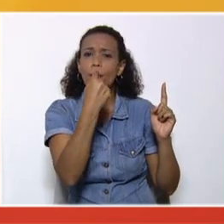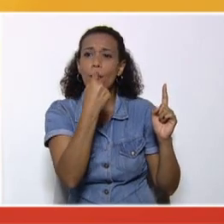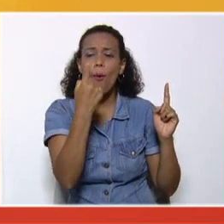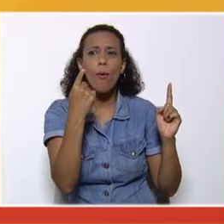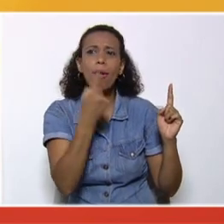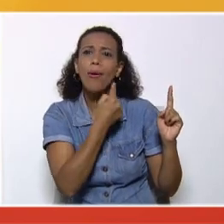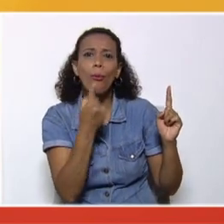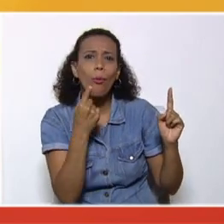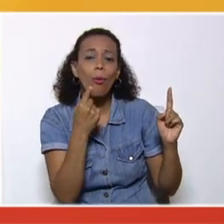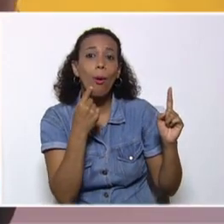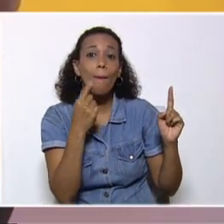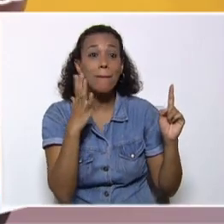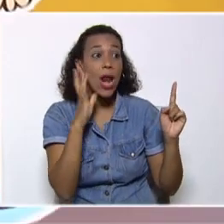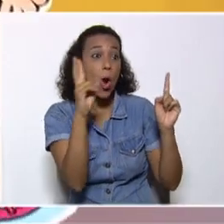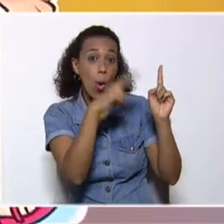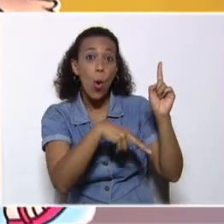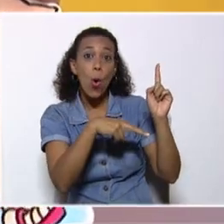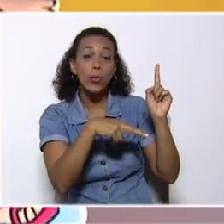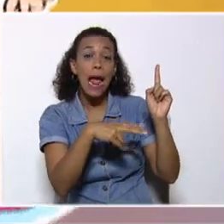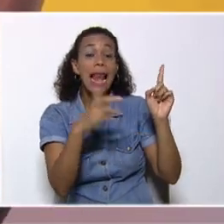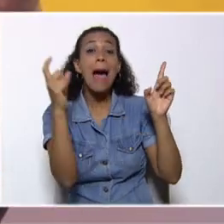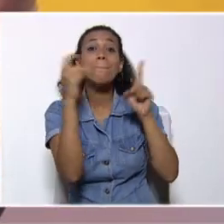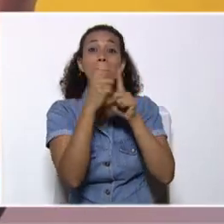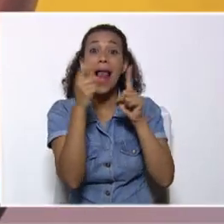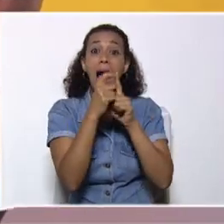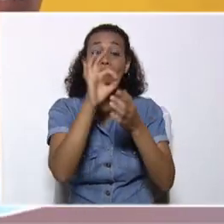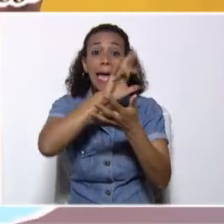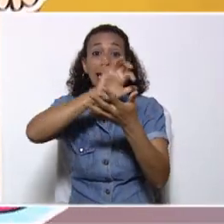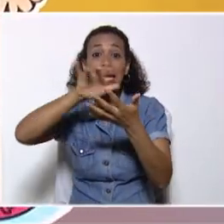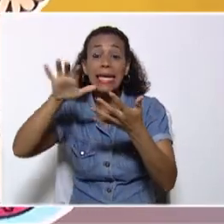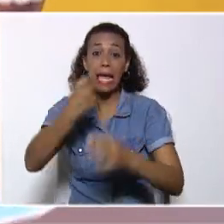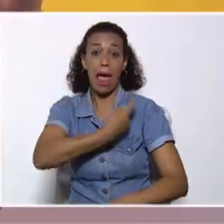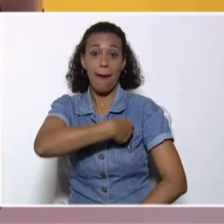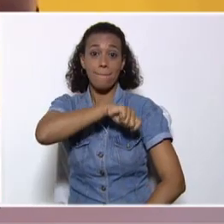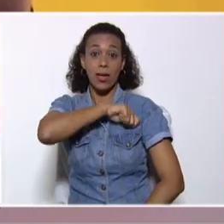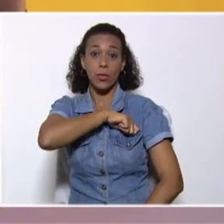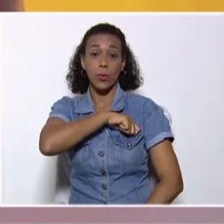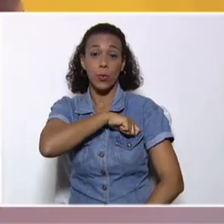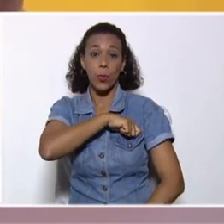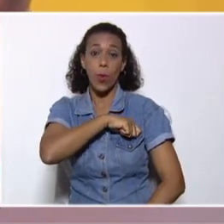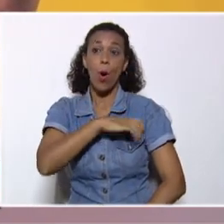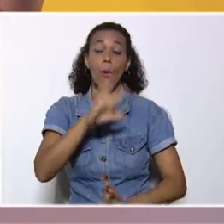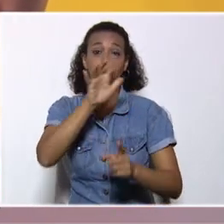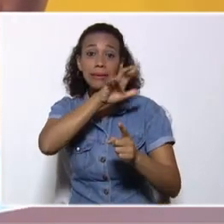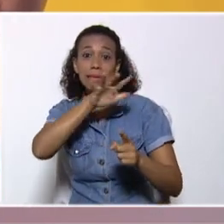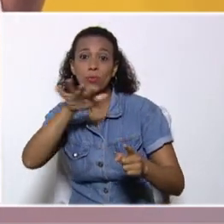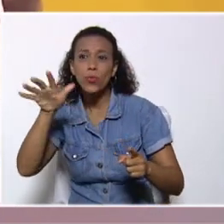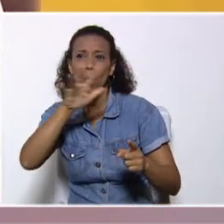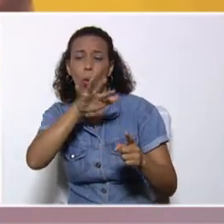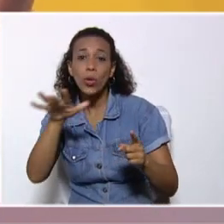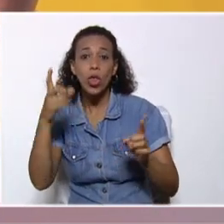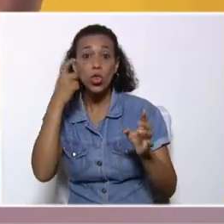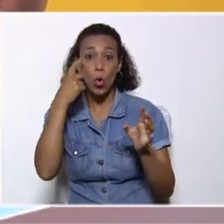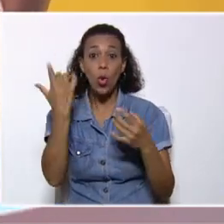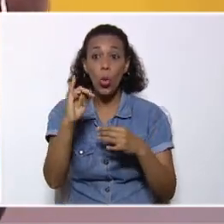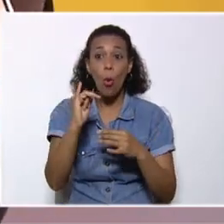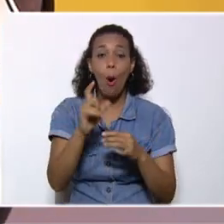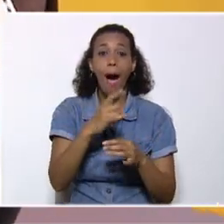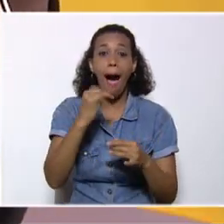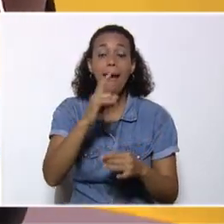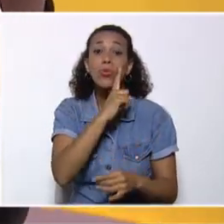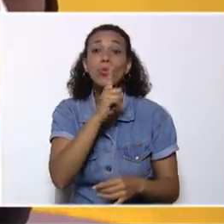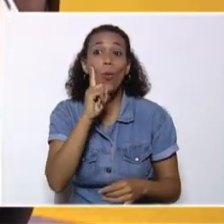oportunidad vemos que la lámina tiene la palabra, ¿verdad? Es importante que el niño vaya viendo que todo tiene su